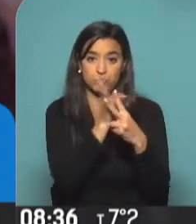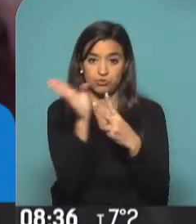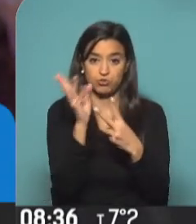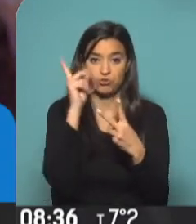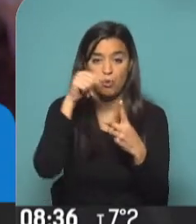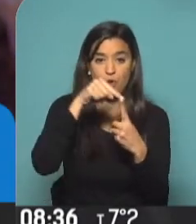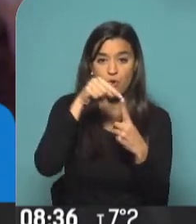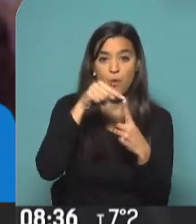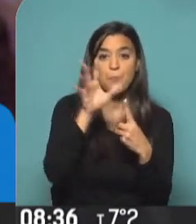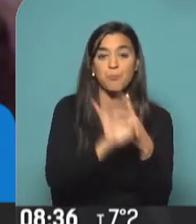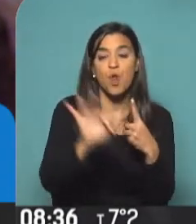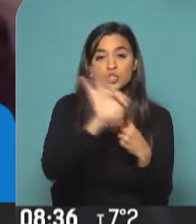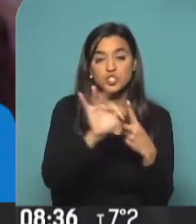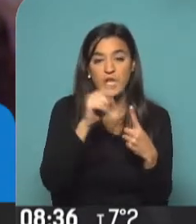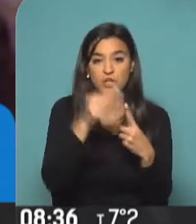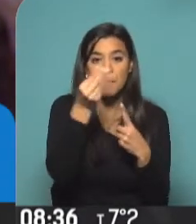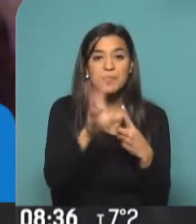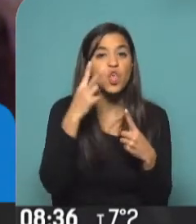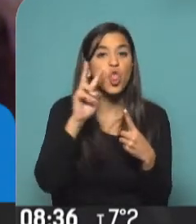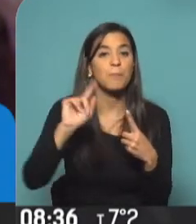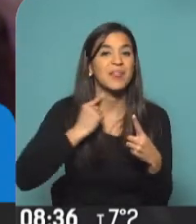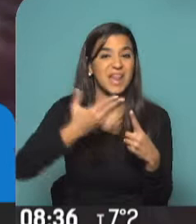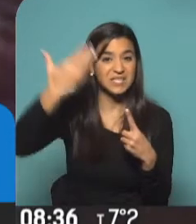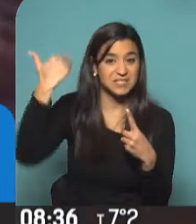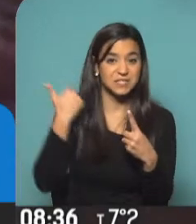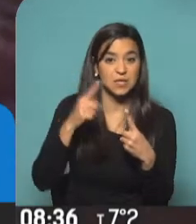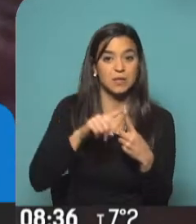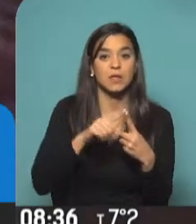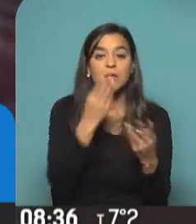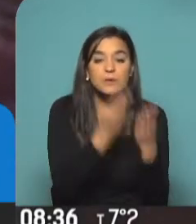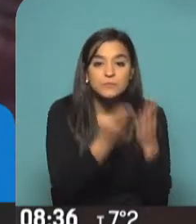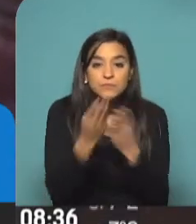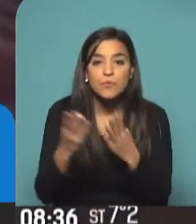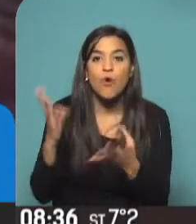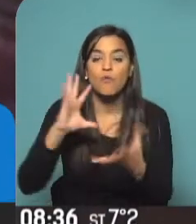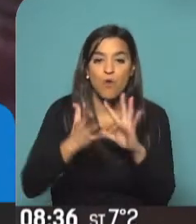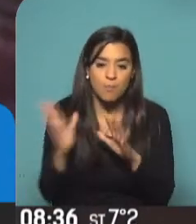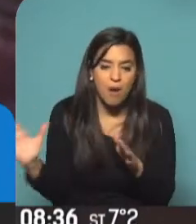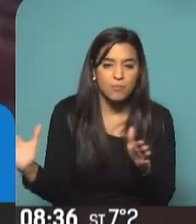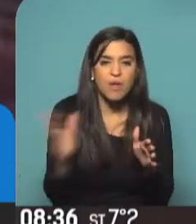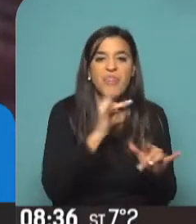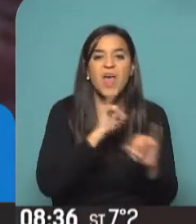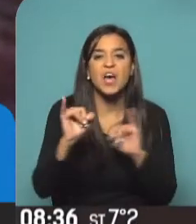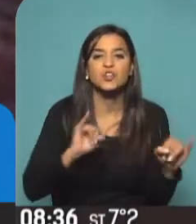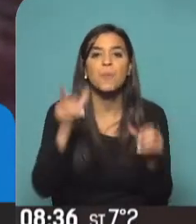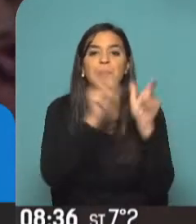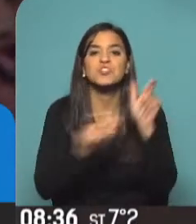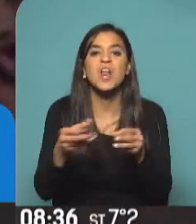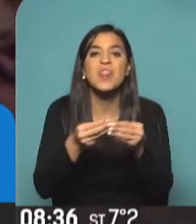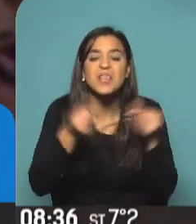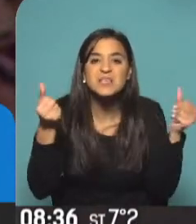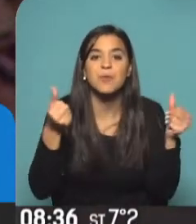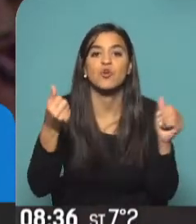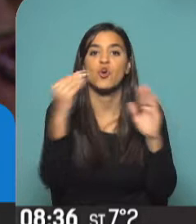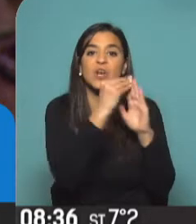un eje en un proyecto que comenzó 2013 que coteja de manera masivas datos de personas desaparecidas con